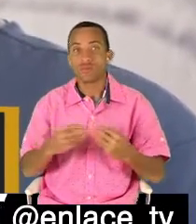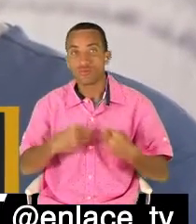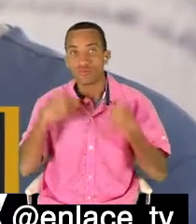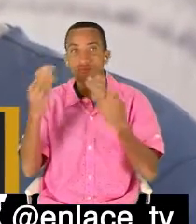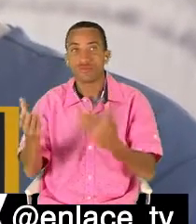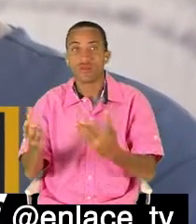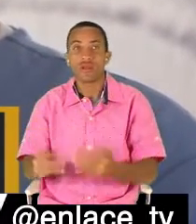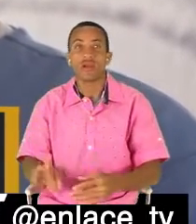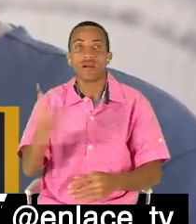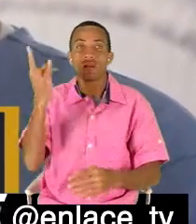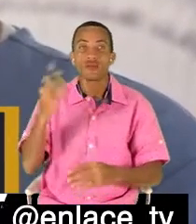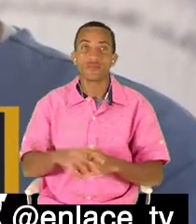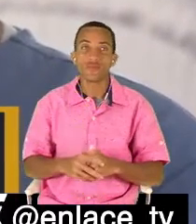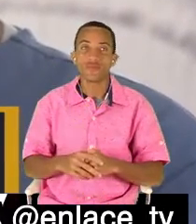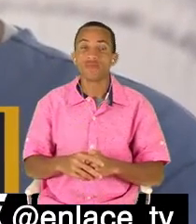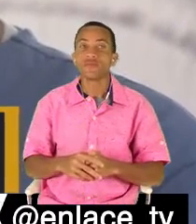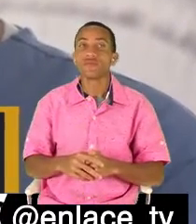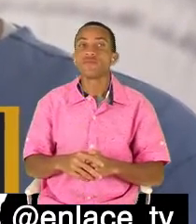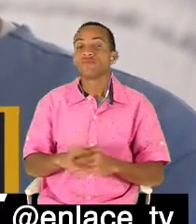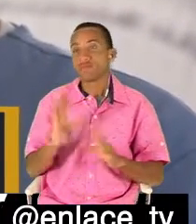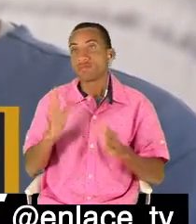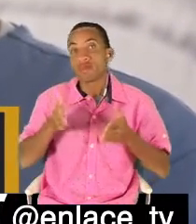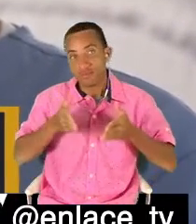algo al país que nos vio nacer,